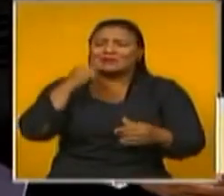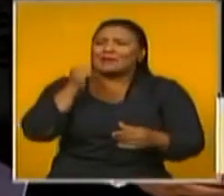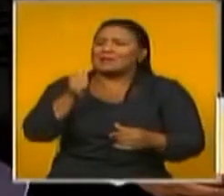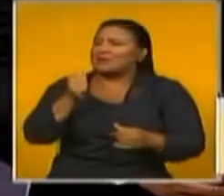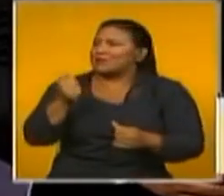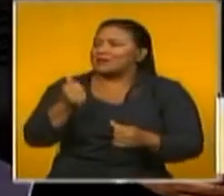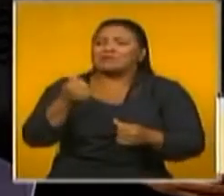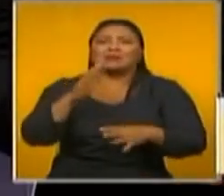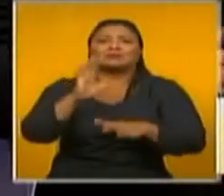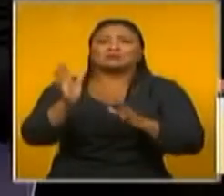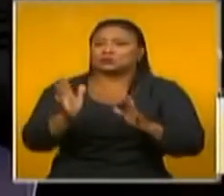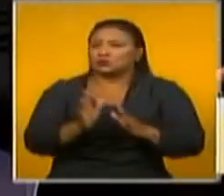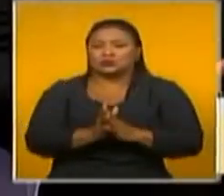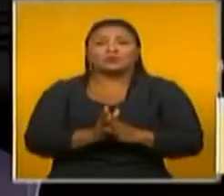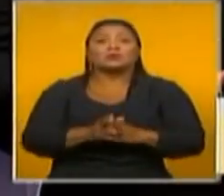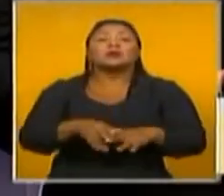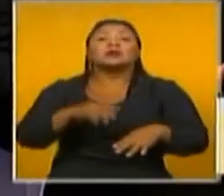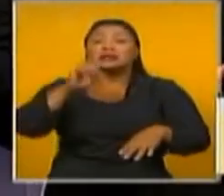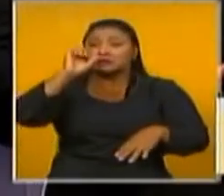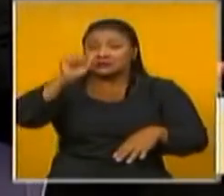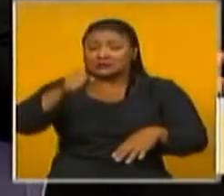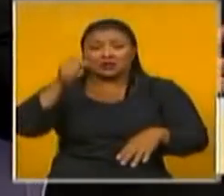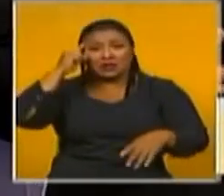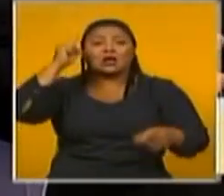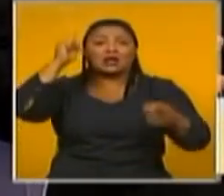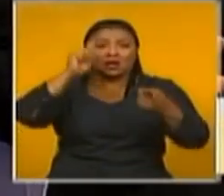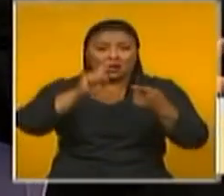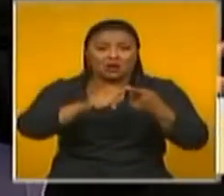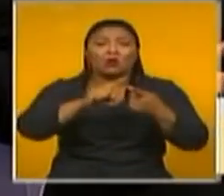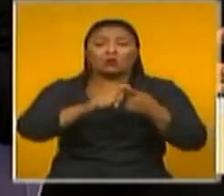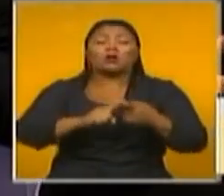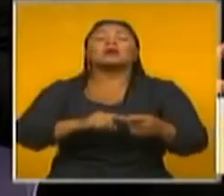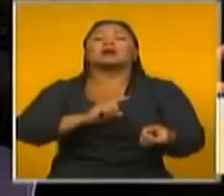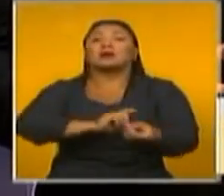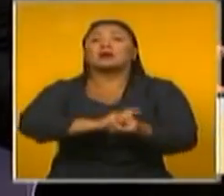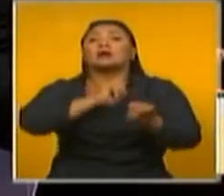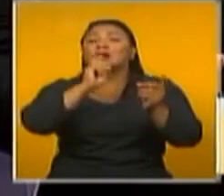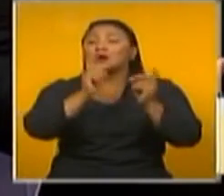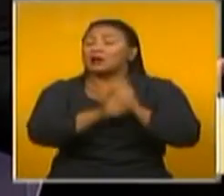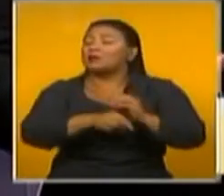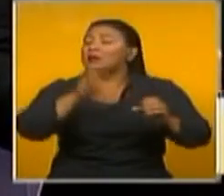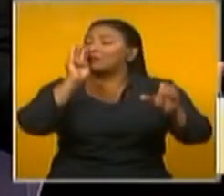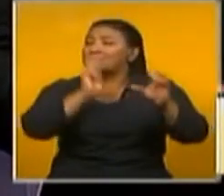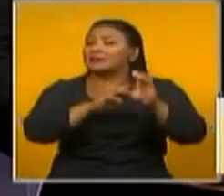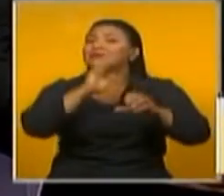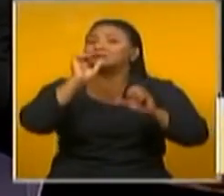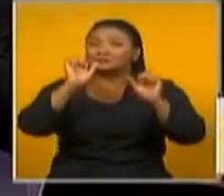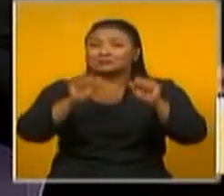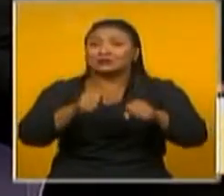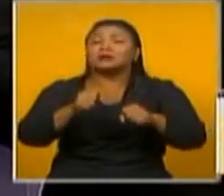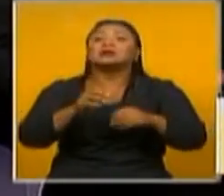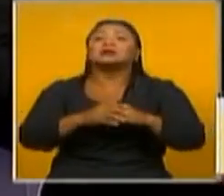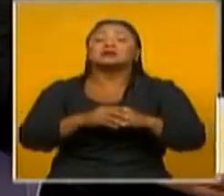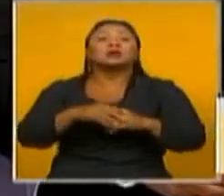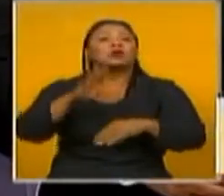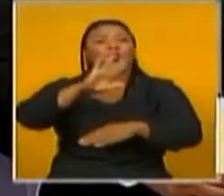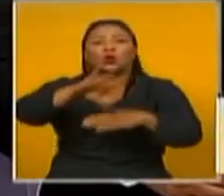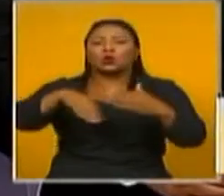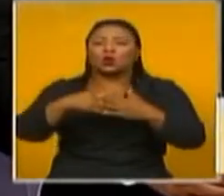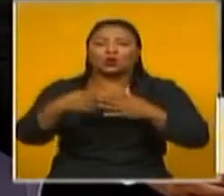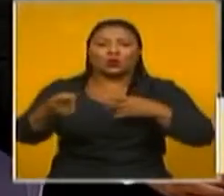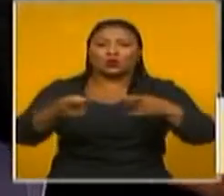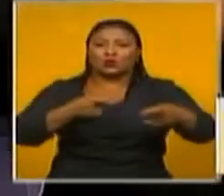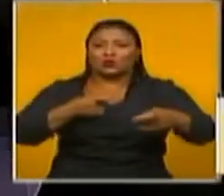siempre. Sí estamos de acuerdo con un cambio radical en el Consejo de Participación Ciudadana y en los órganos de